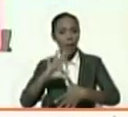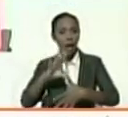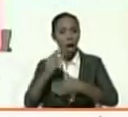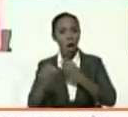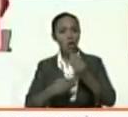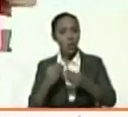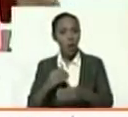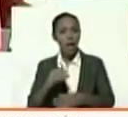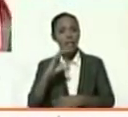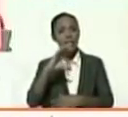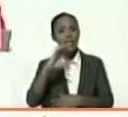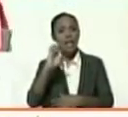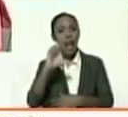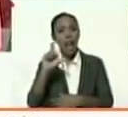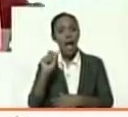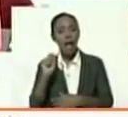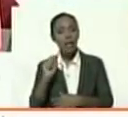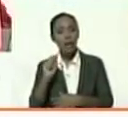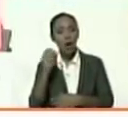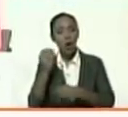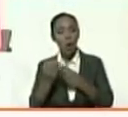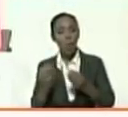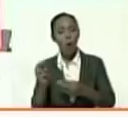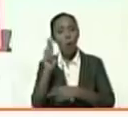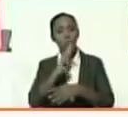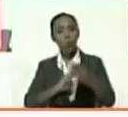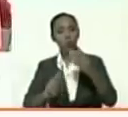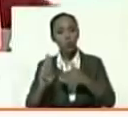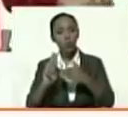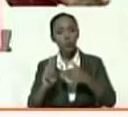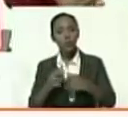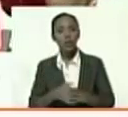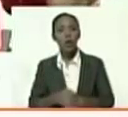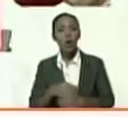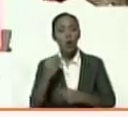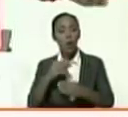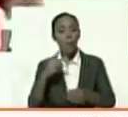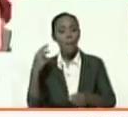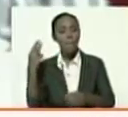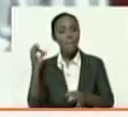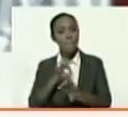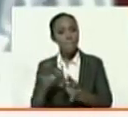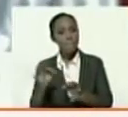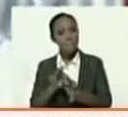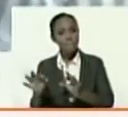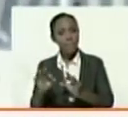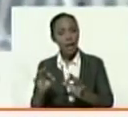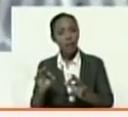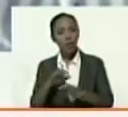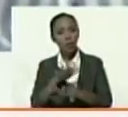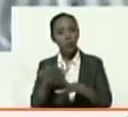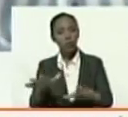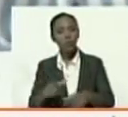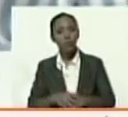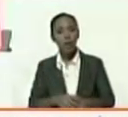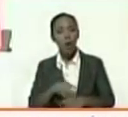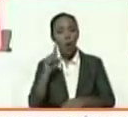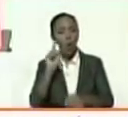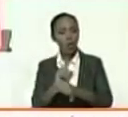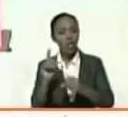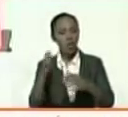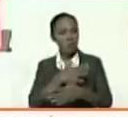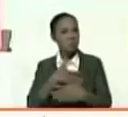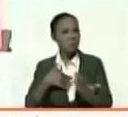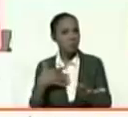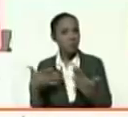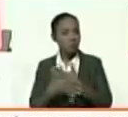CELAC, como UNASUR, como Petrocaribe, distinta a lo que quería Estados Unidos, que lo único que quería era lo